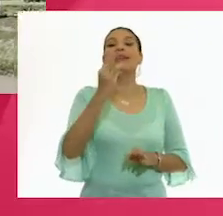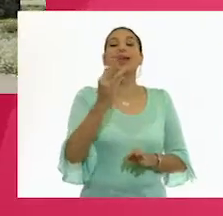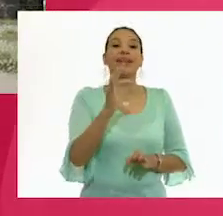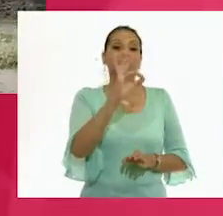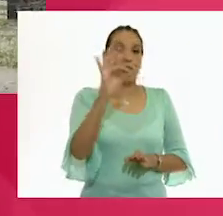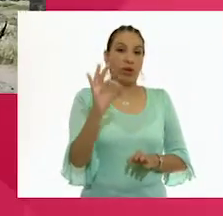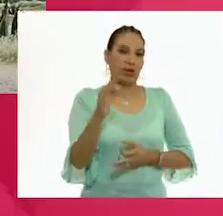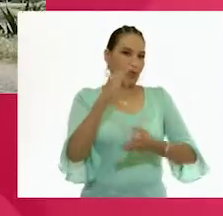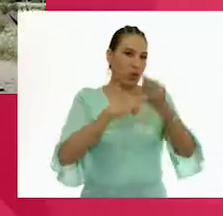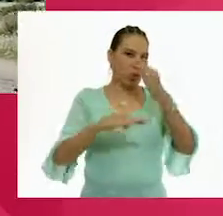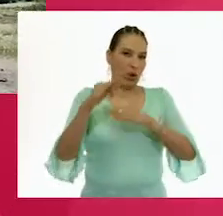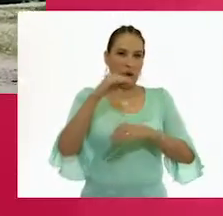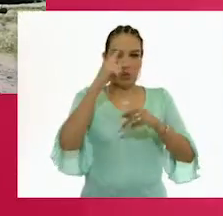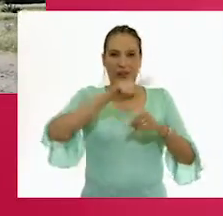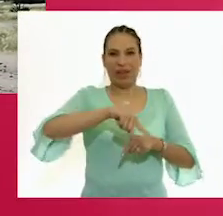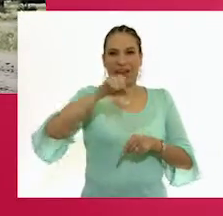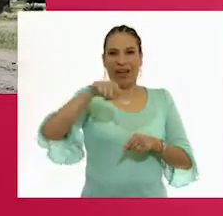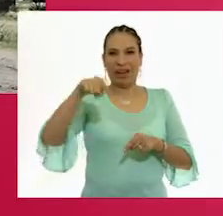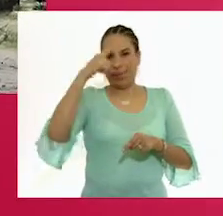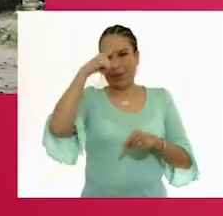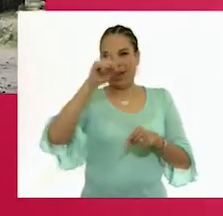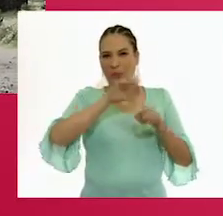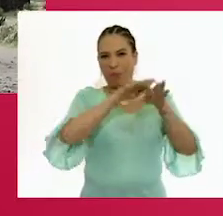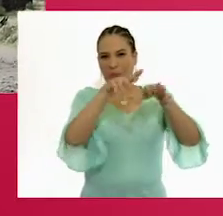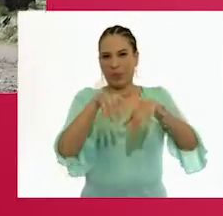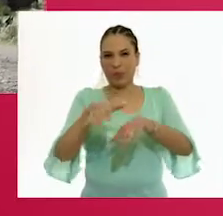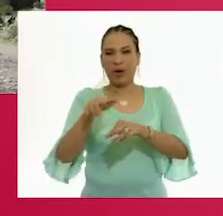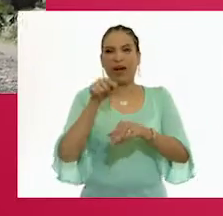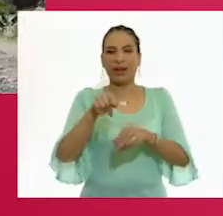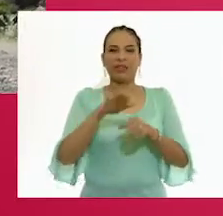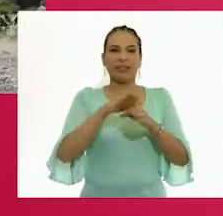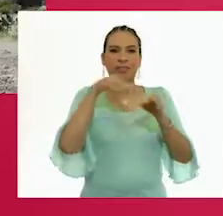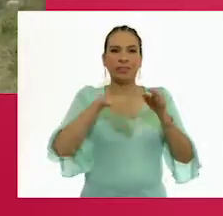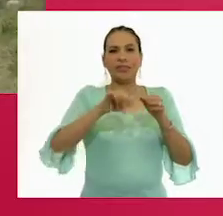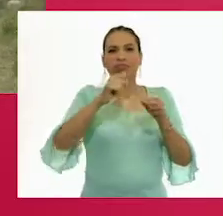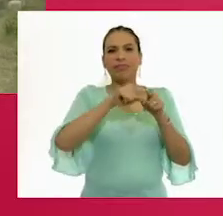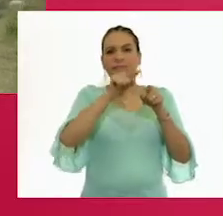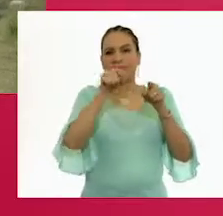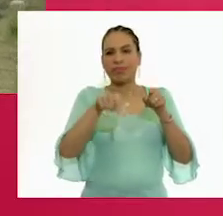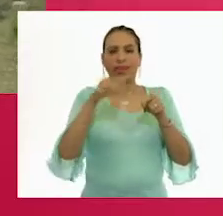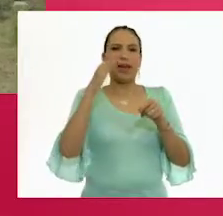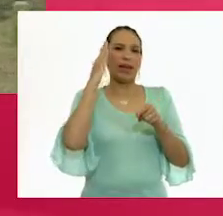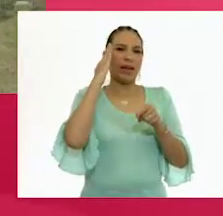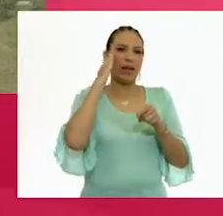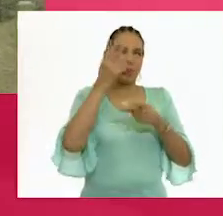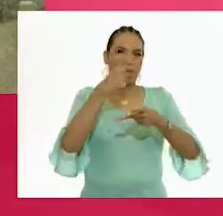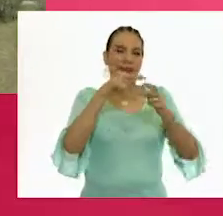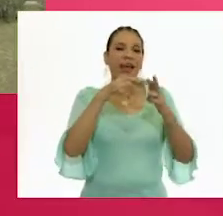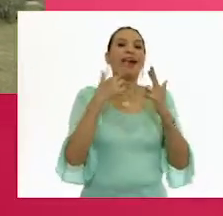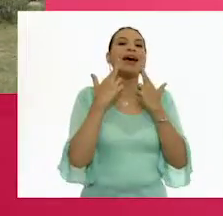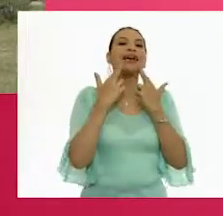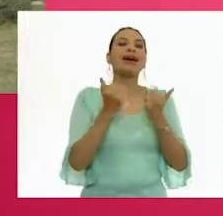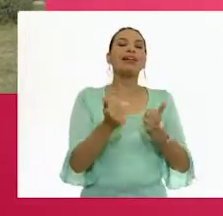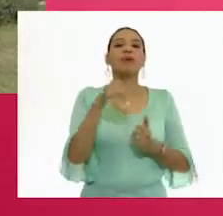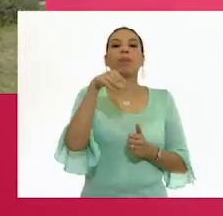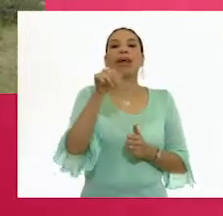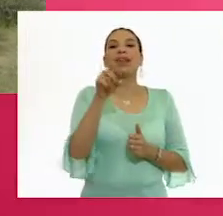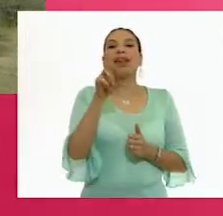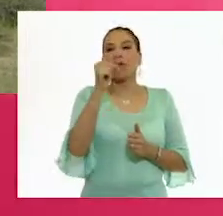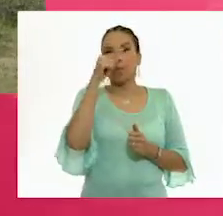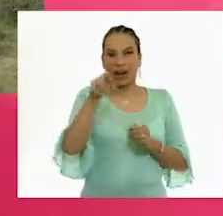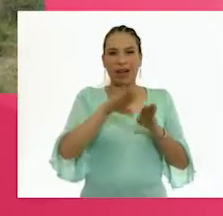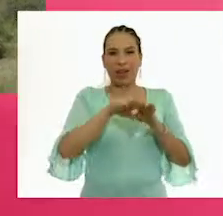93% de todo el acueducto es subterráneo. Y hay unas arcadas de donde aquí empieza adentro del rancho una parte del